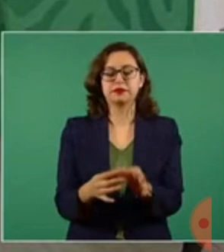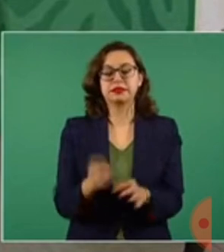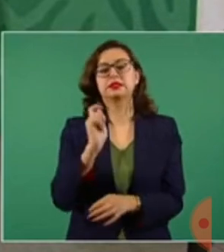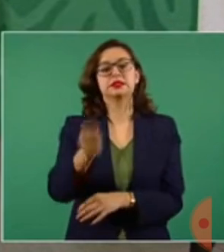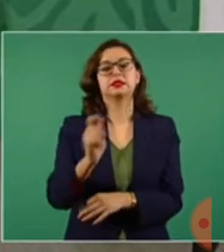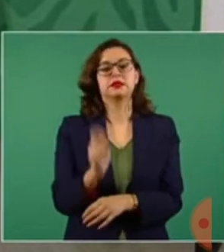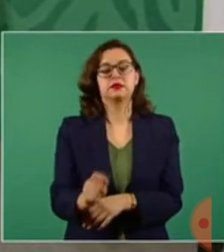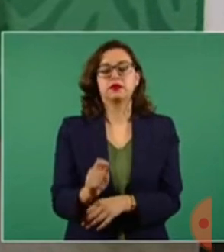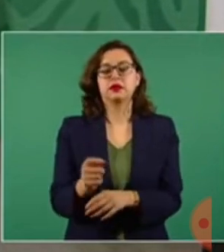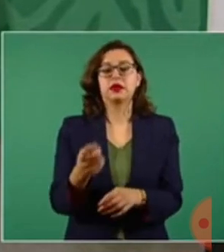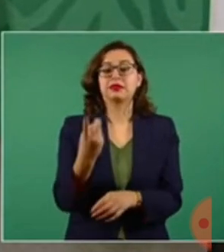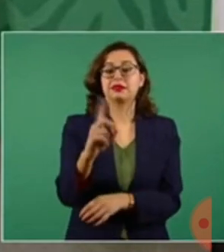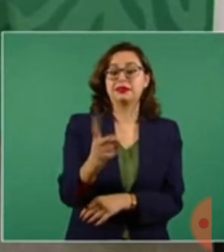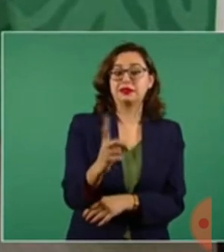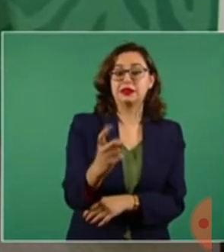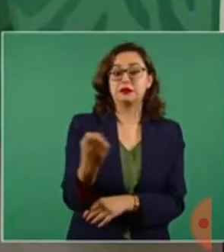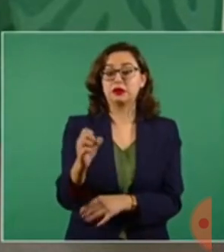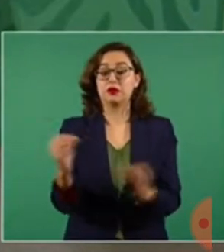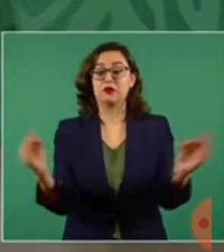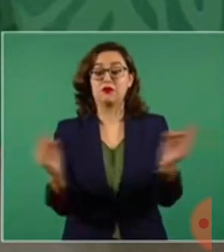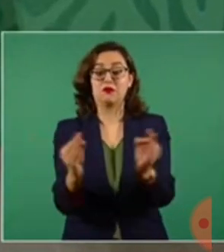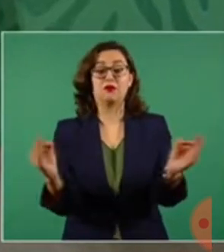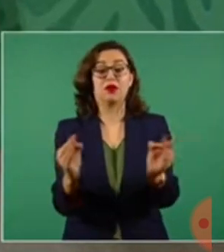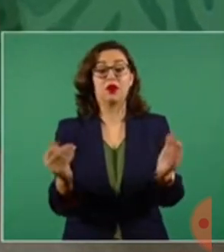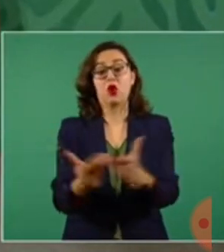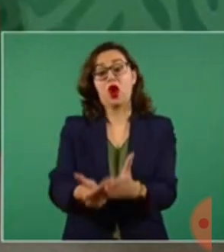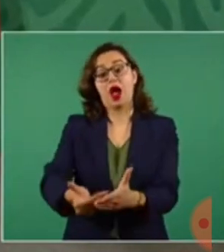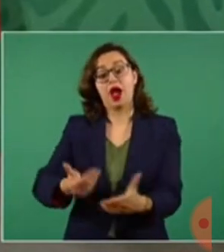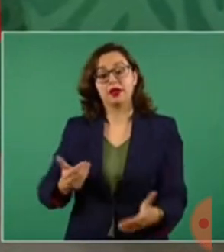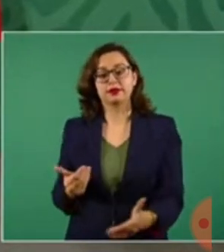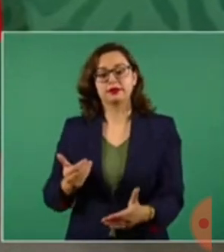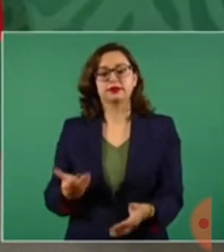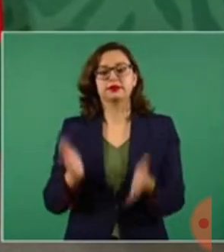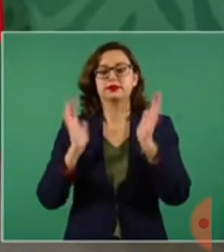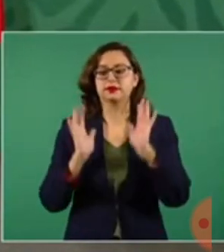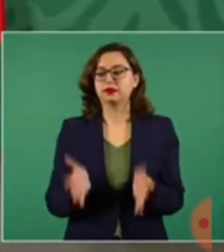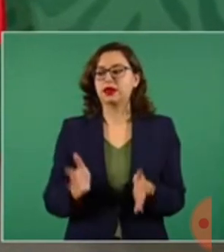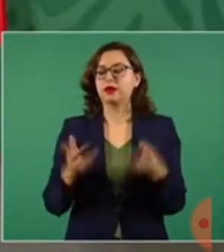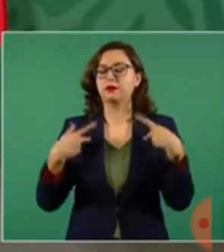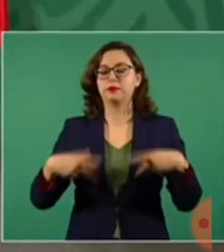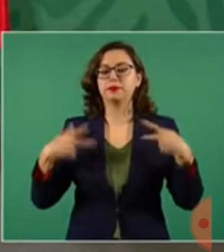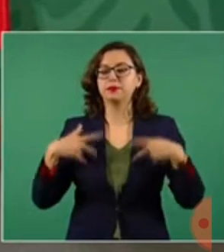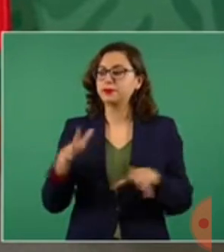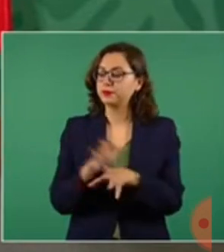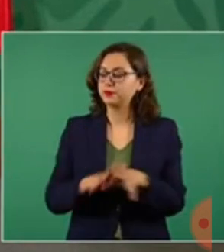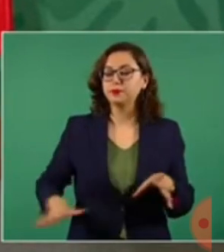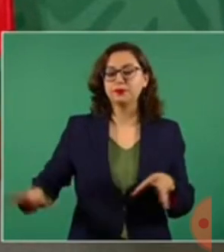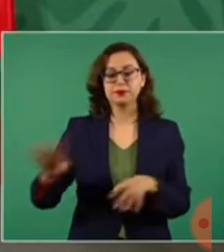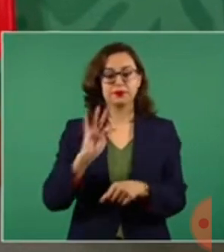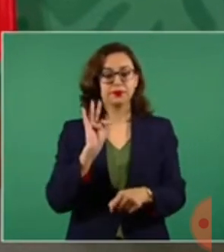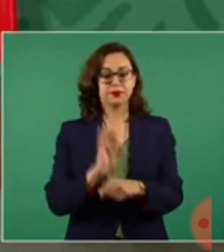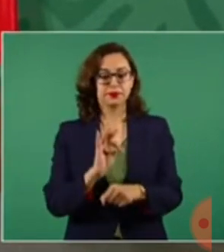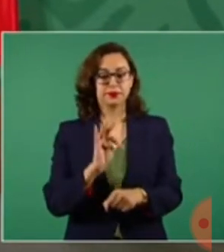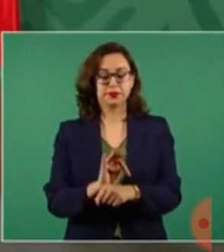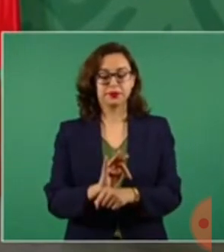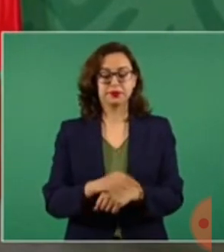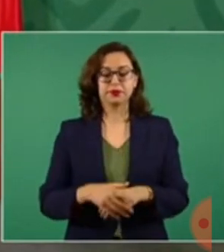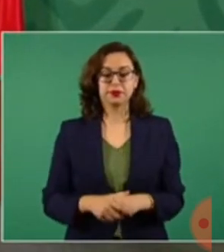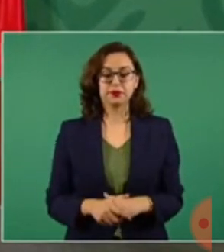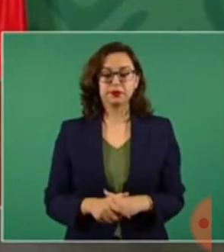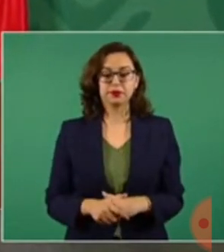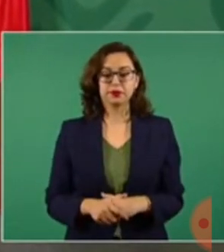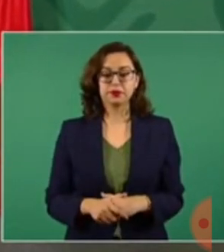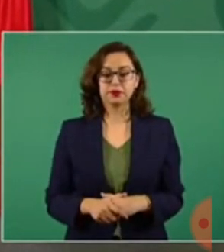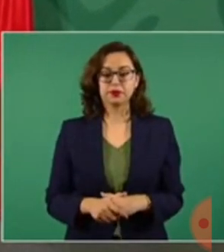los fríos, antes del invierno, ya tengamos protegida a la mayor parte de nuestra